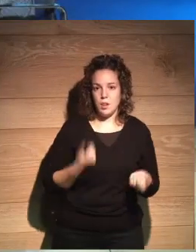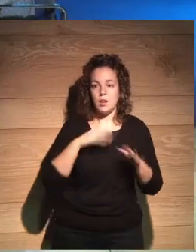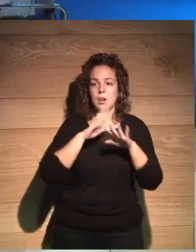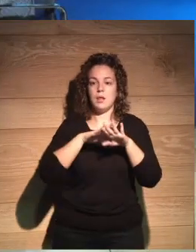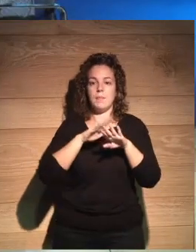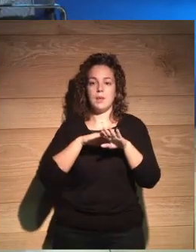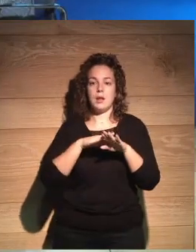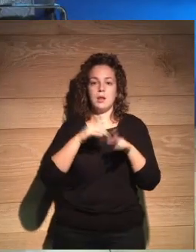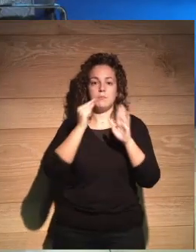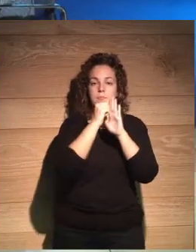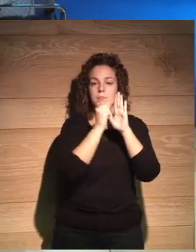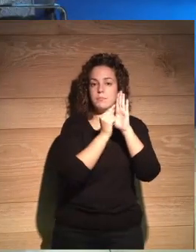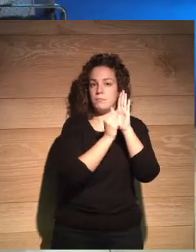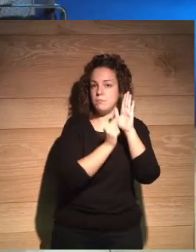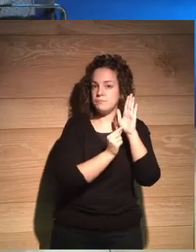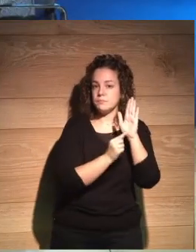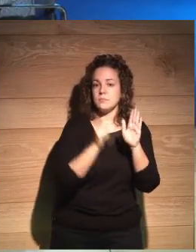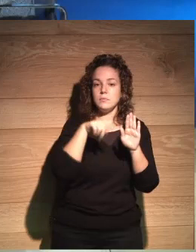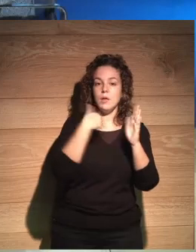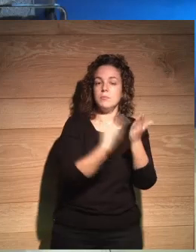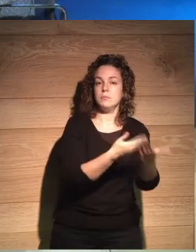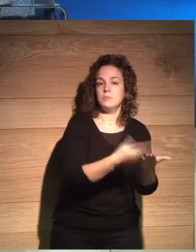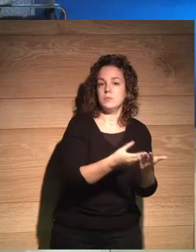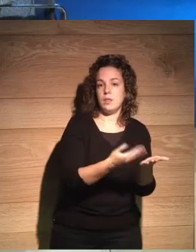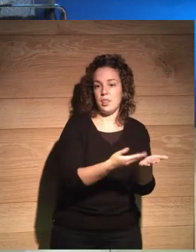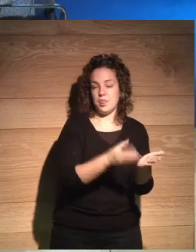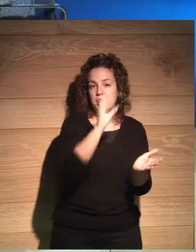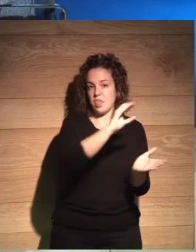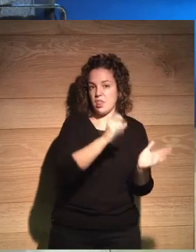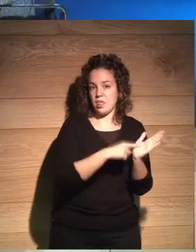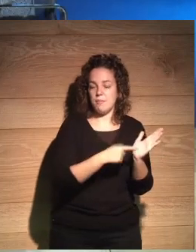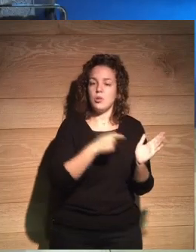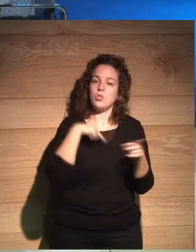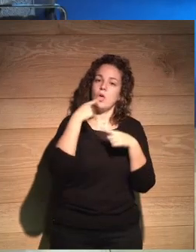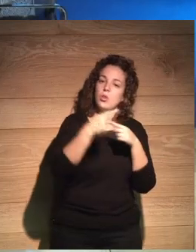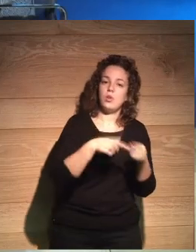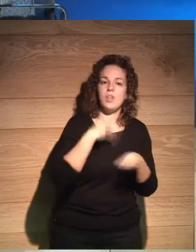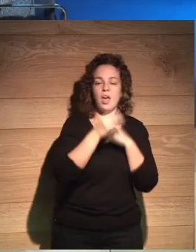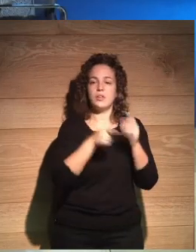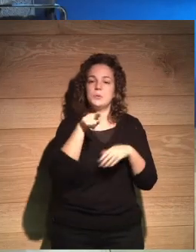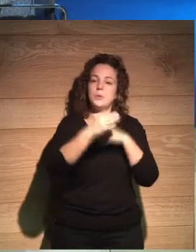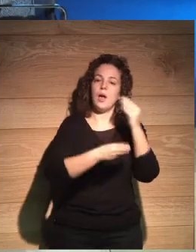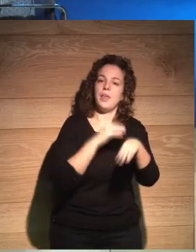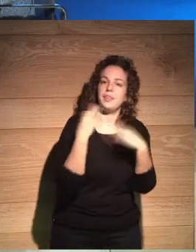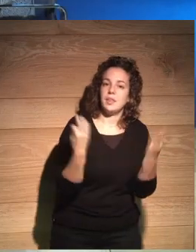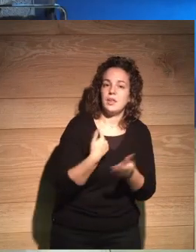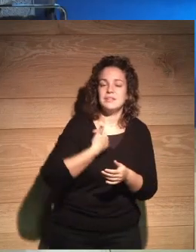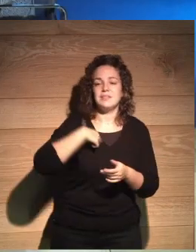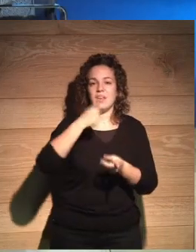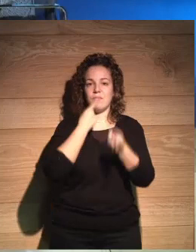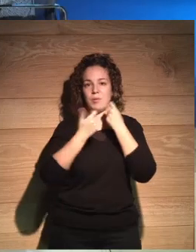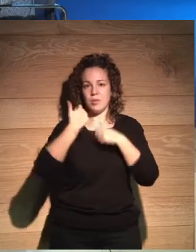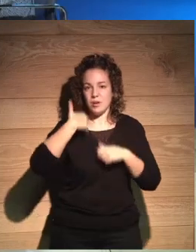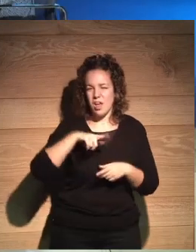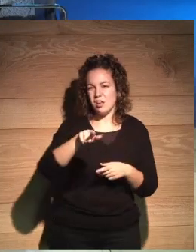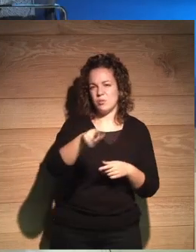serie de nociones, mostrar las evidencias científicas que hay a día de hoy, pero no te voy a estar diciendo todos los días lo que debes hacer. Ya tienes la información, haz lo que tú creas.